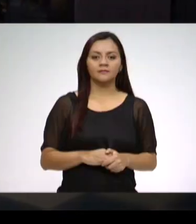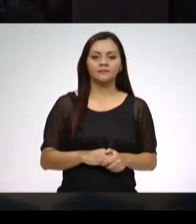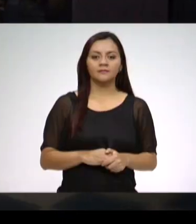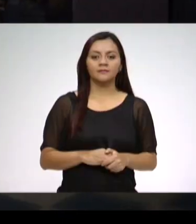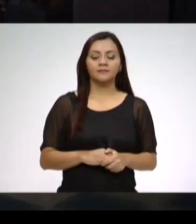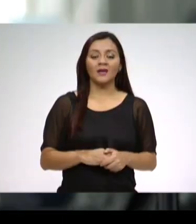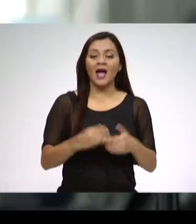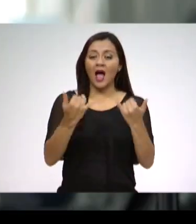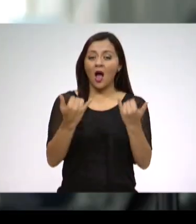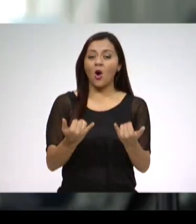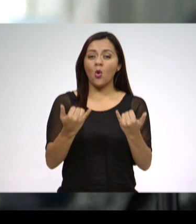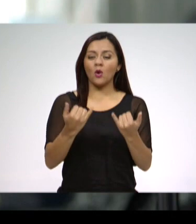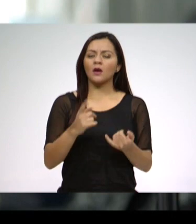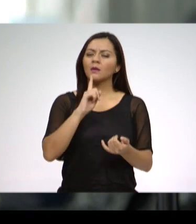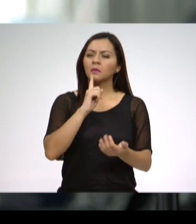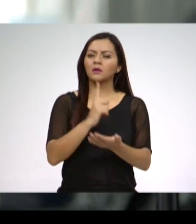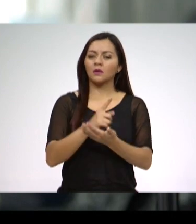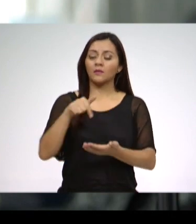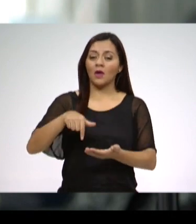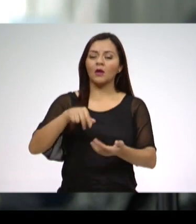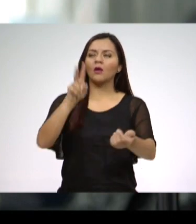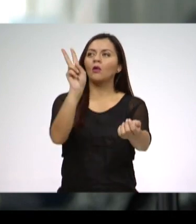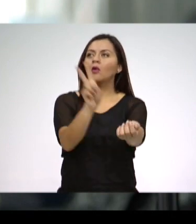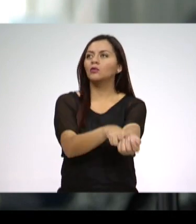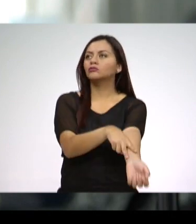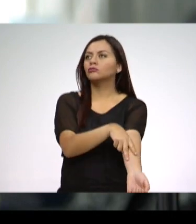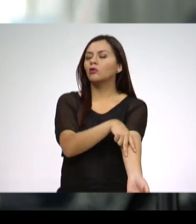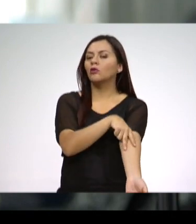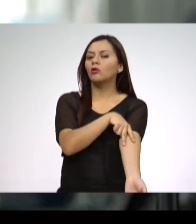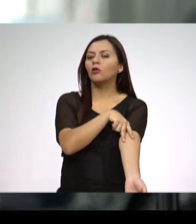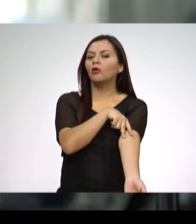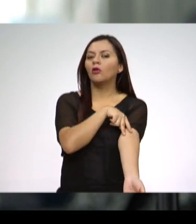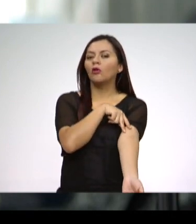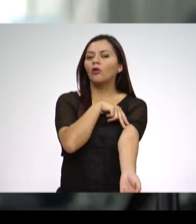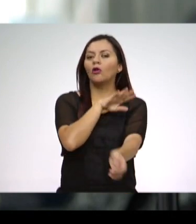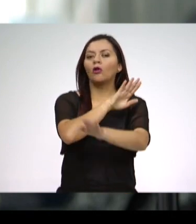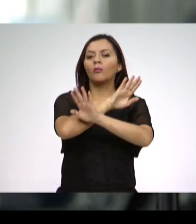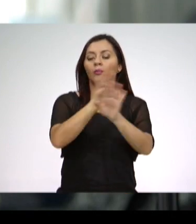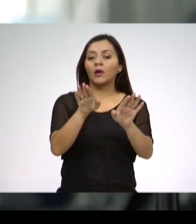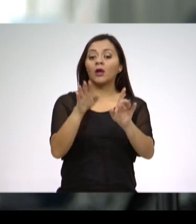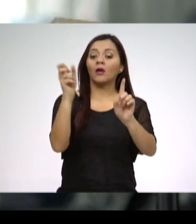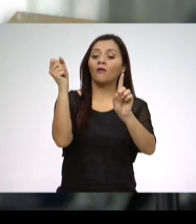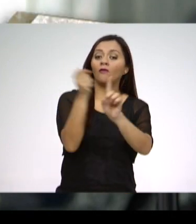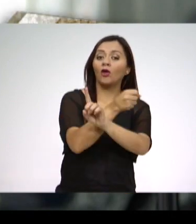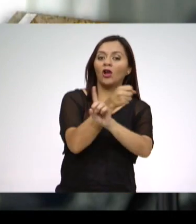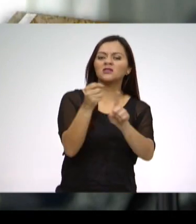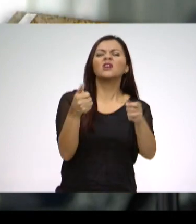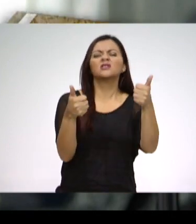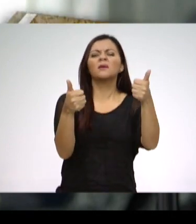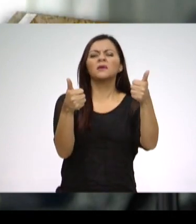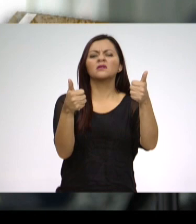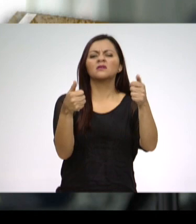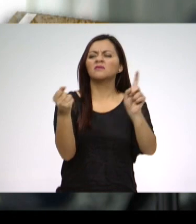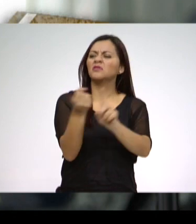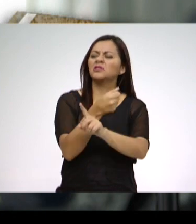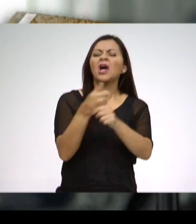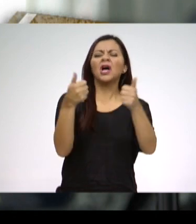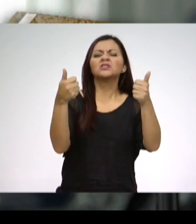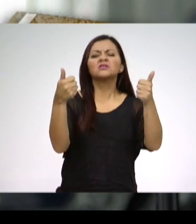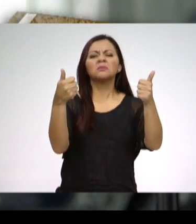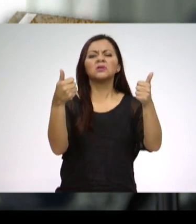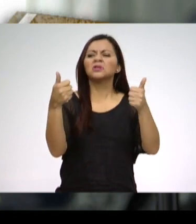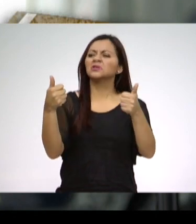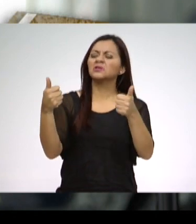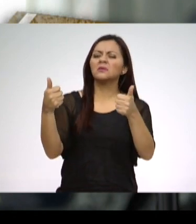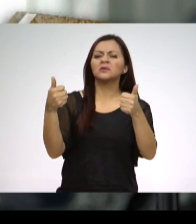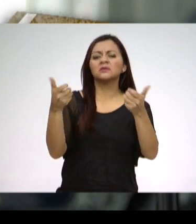Estamos tan acostumbrados a considerar que las situaciones violentas son naturales que no tenemos mucho que hacer, ¿no? Y somos